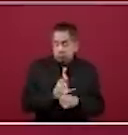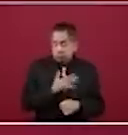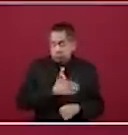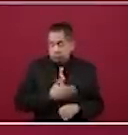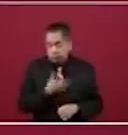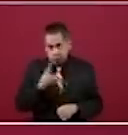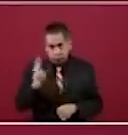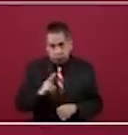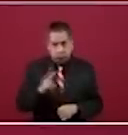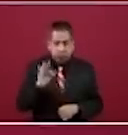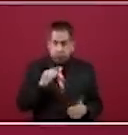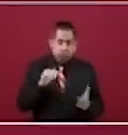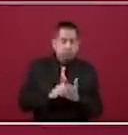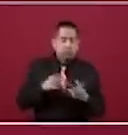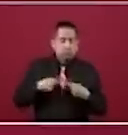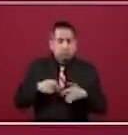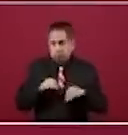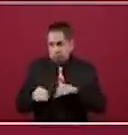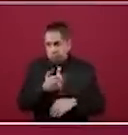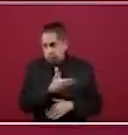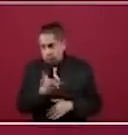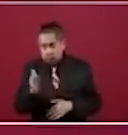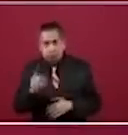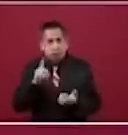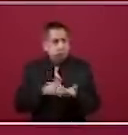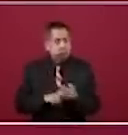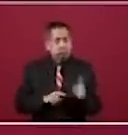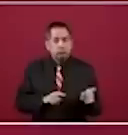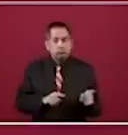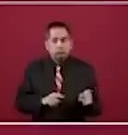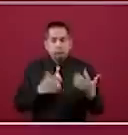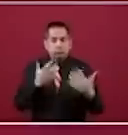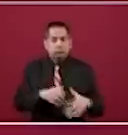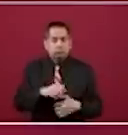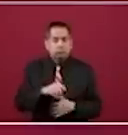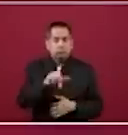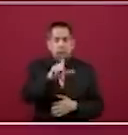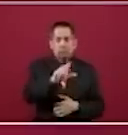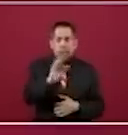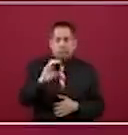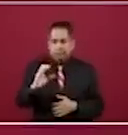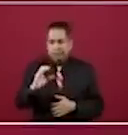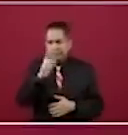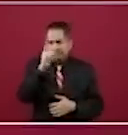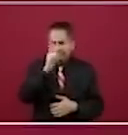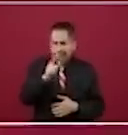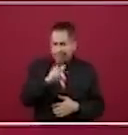eso es cierto, a 40 mil trabajadores de la empresa Luz y Fuerza del Centro. Pero